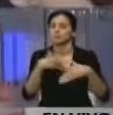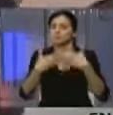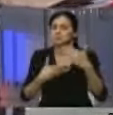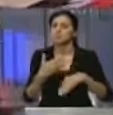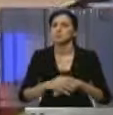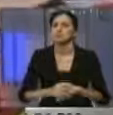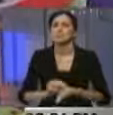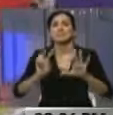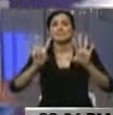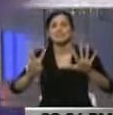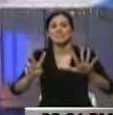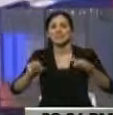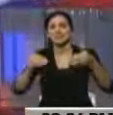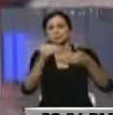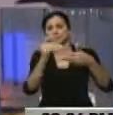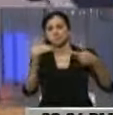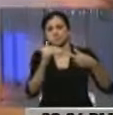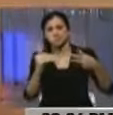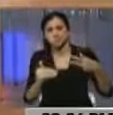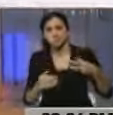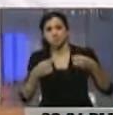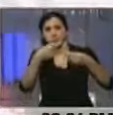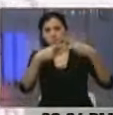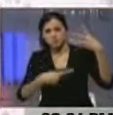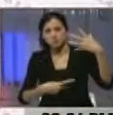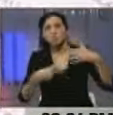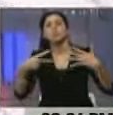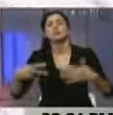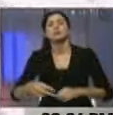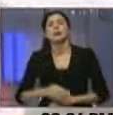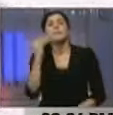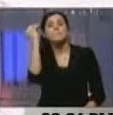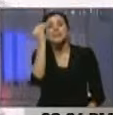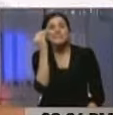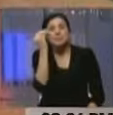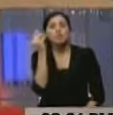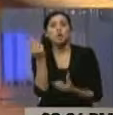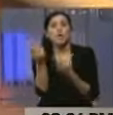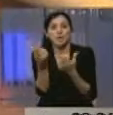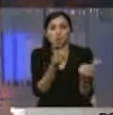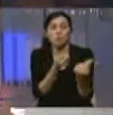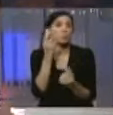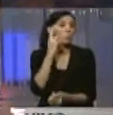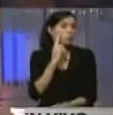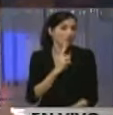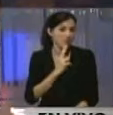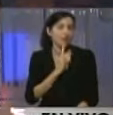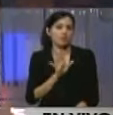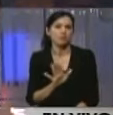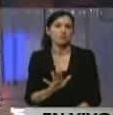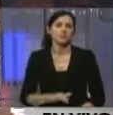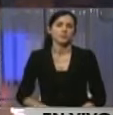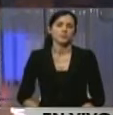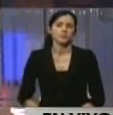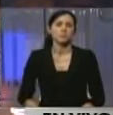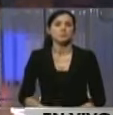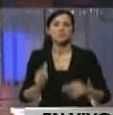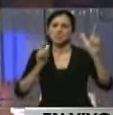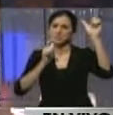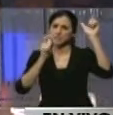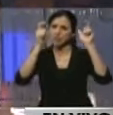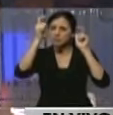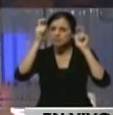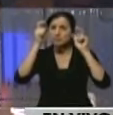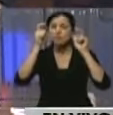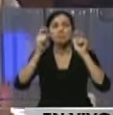de las 7 vértices, ¿no? Dentro del pensamiento económico bolivariano, chavista.